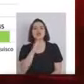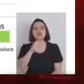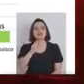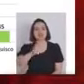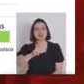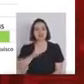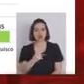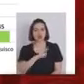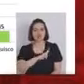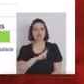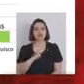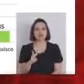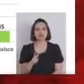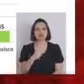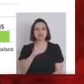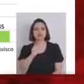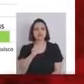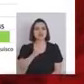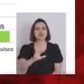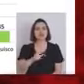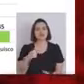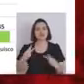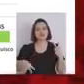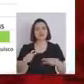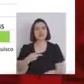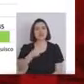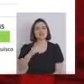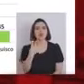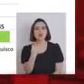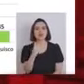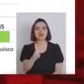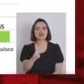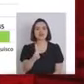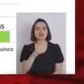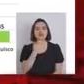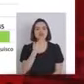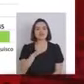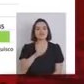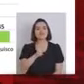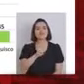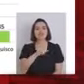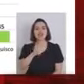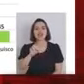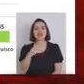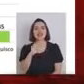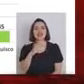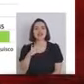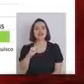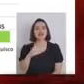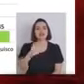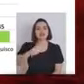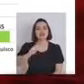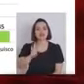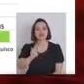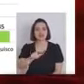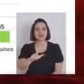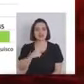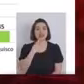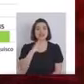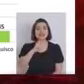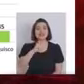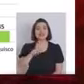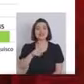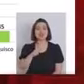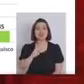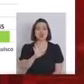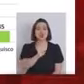implementado procesos de traslado. Por ejemplo, si en una región no hay una cama crítica, hay toda una logística con colaboración del ejército, por ejemplo,